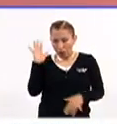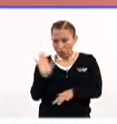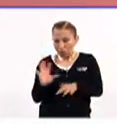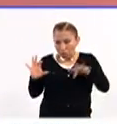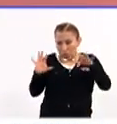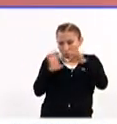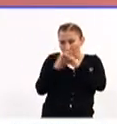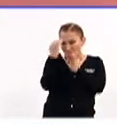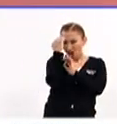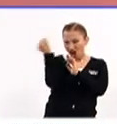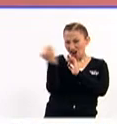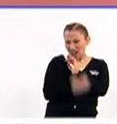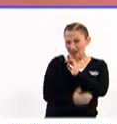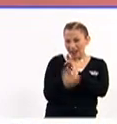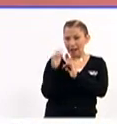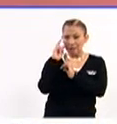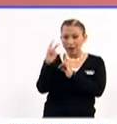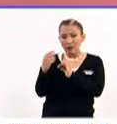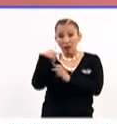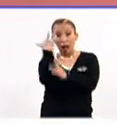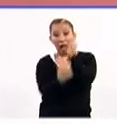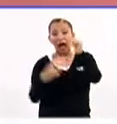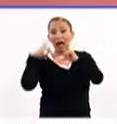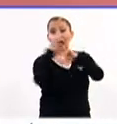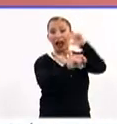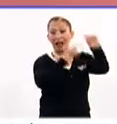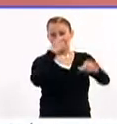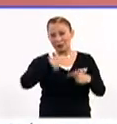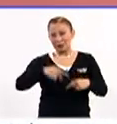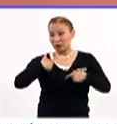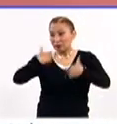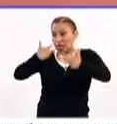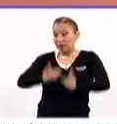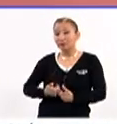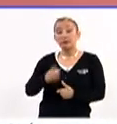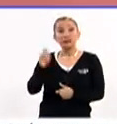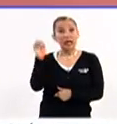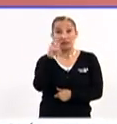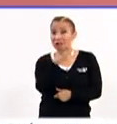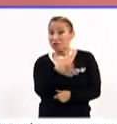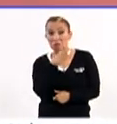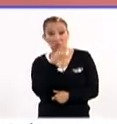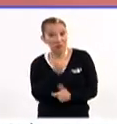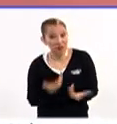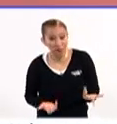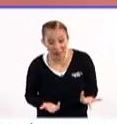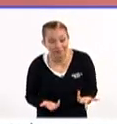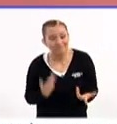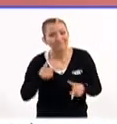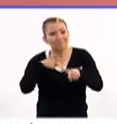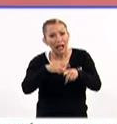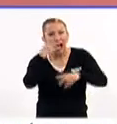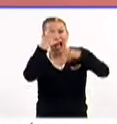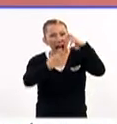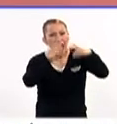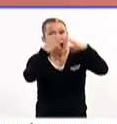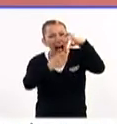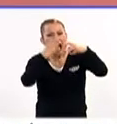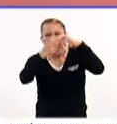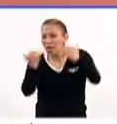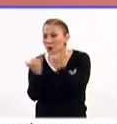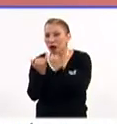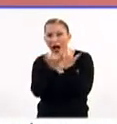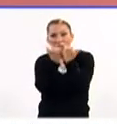parecer espantosos y hacer huir a sus adversarios. Si esto no lo lograban, seguían gritos al